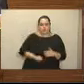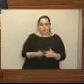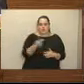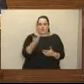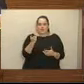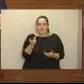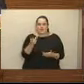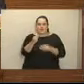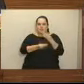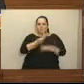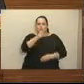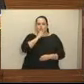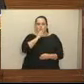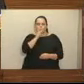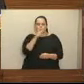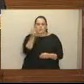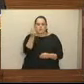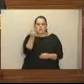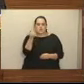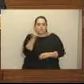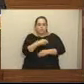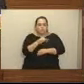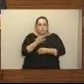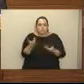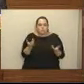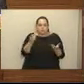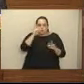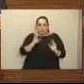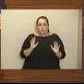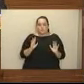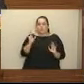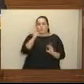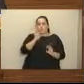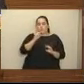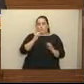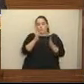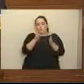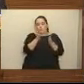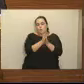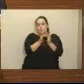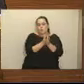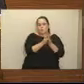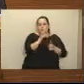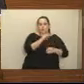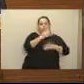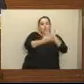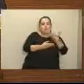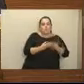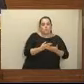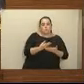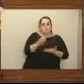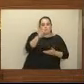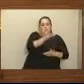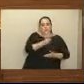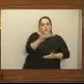para obtener esa fortuna oculta? ¿No cree que los posibles colaboradores que tuvo que tener el señor Villa